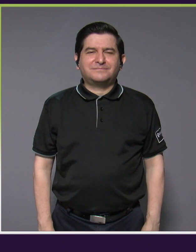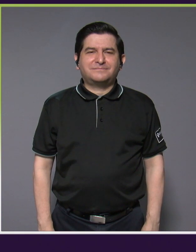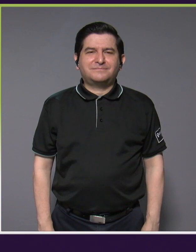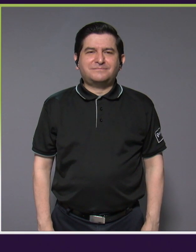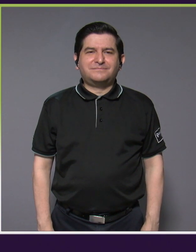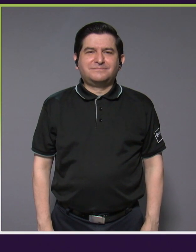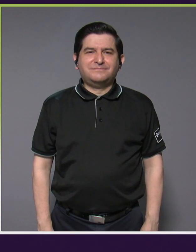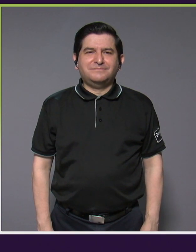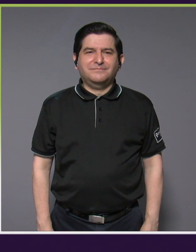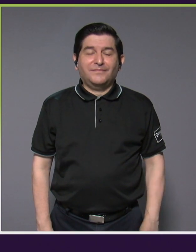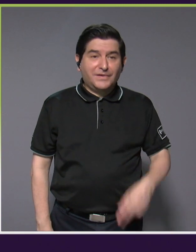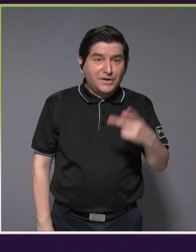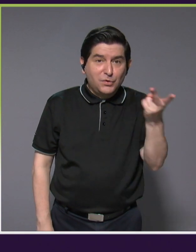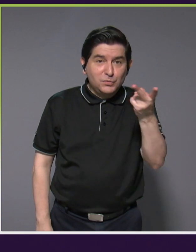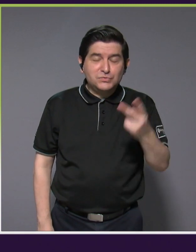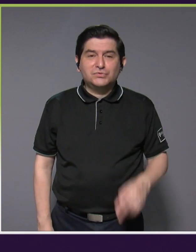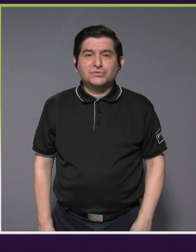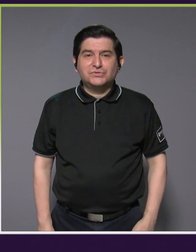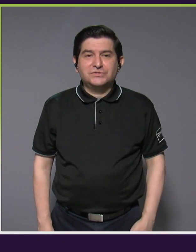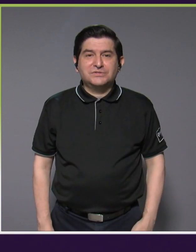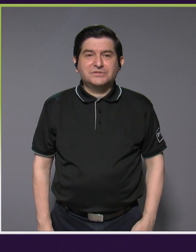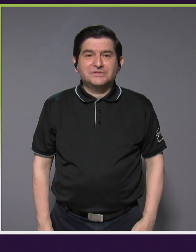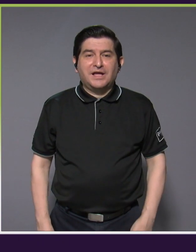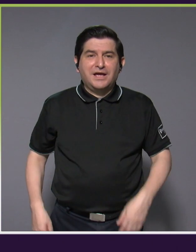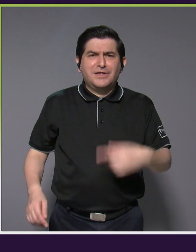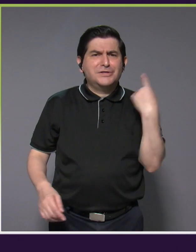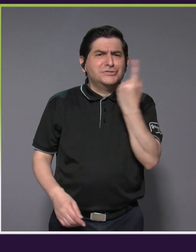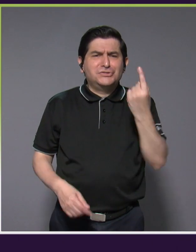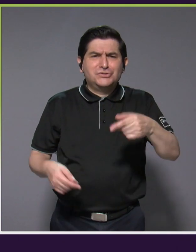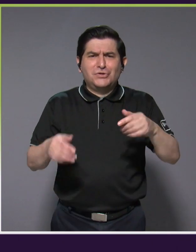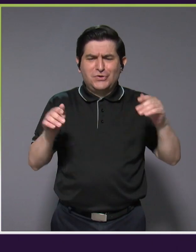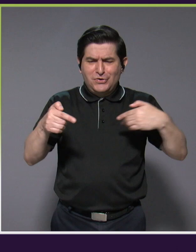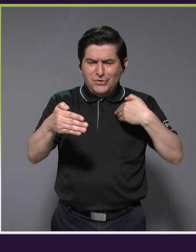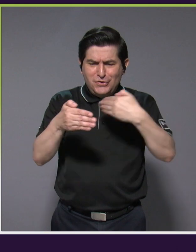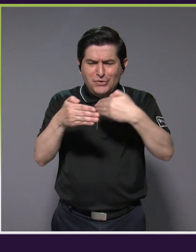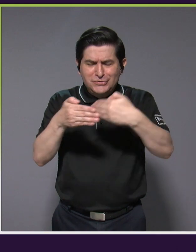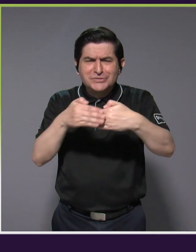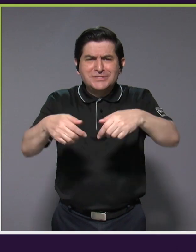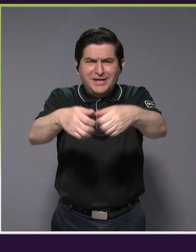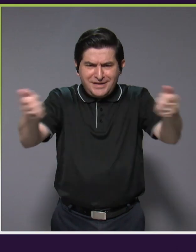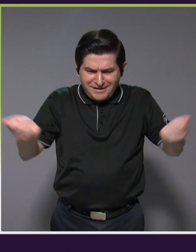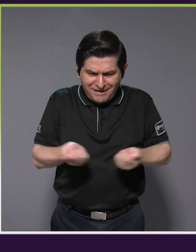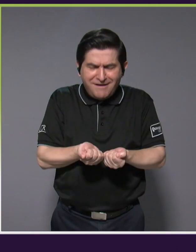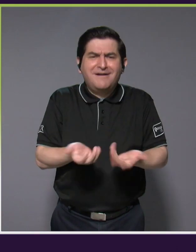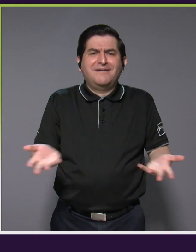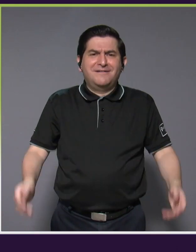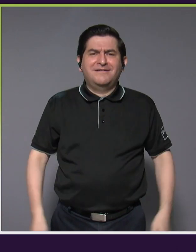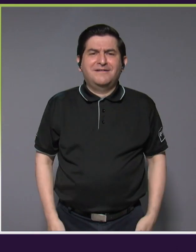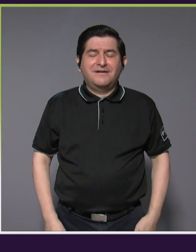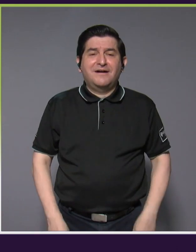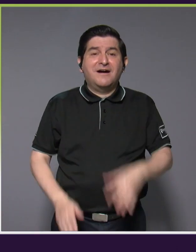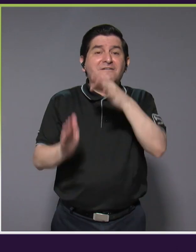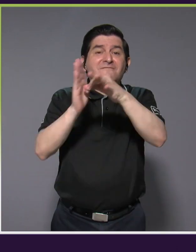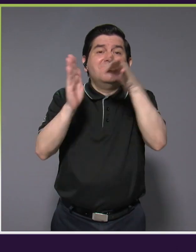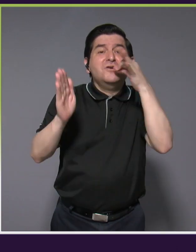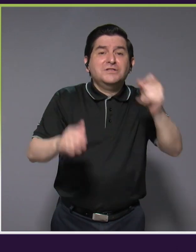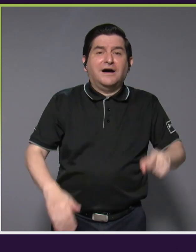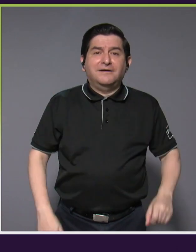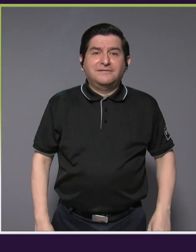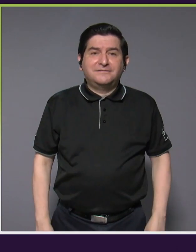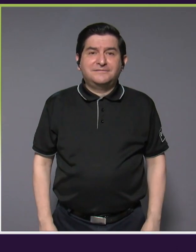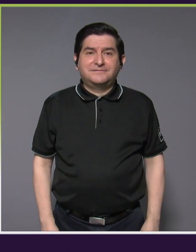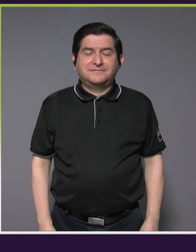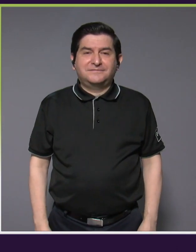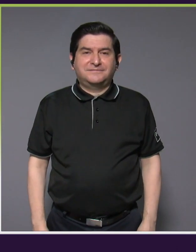Ah, ustedes dos, solo cerca los uno a uno, ustedes dos, qué bárbaro, ¿ah? Yo soy el que la llevo. ¡Fruta, fruta!